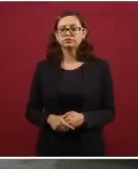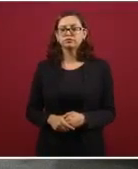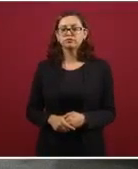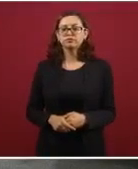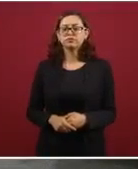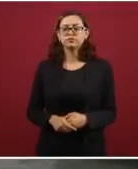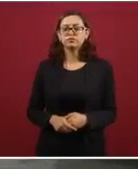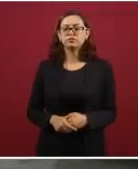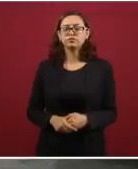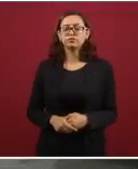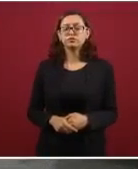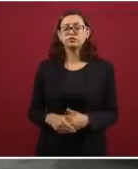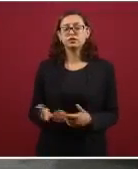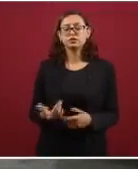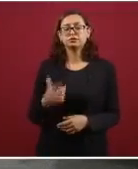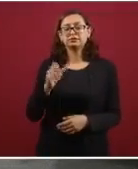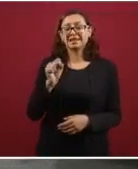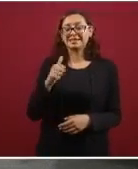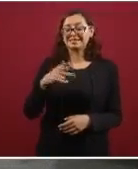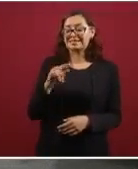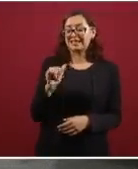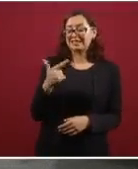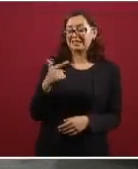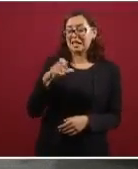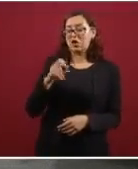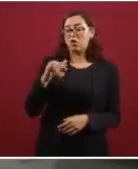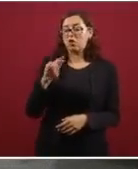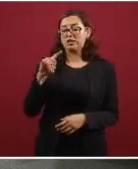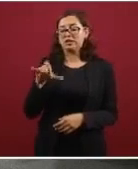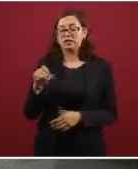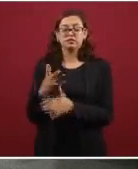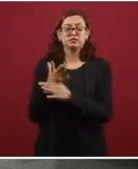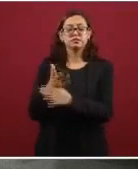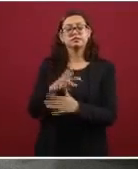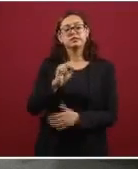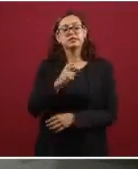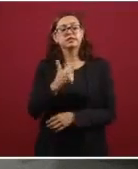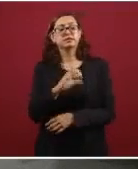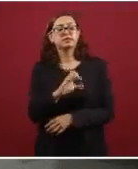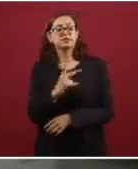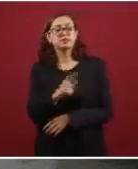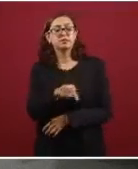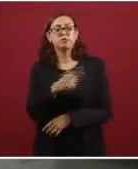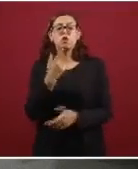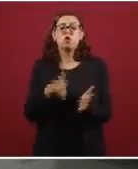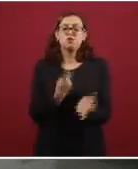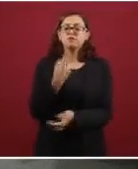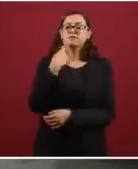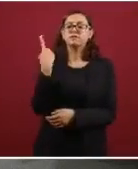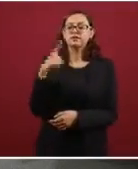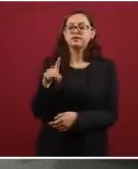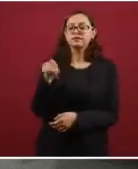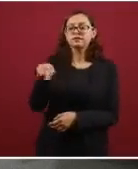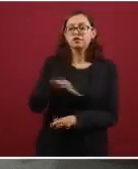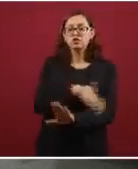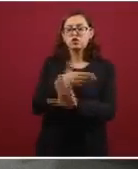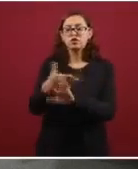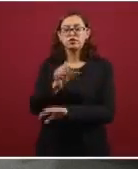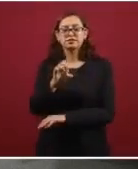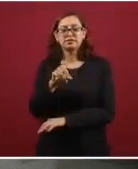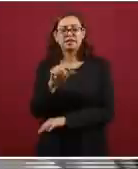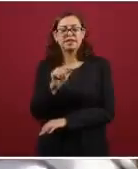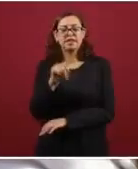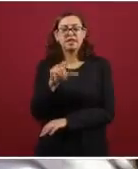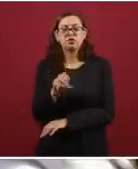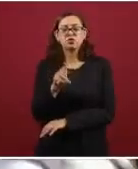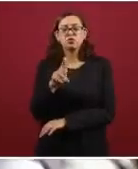Santiago Nieto comentó que Hacienda prepara una nueva denuncia contra el extitular de SEDATU, Rosario Robles. Si nos podría